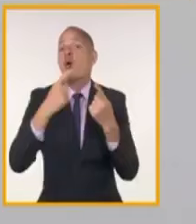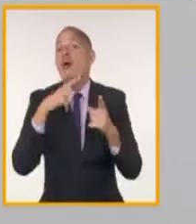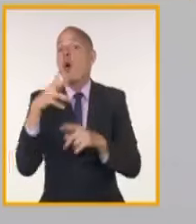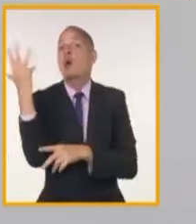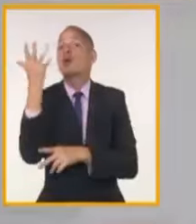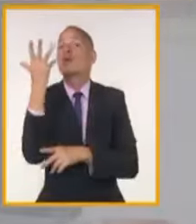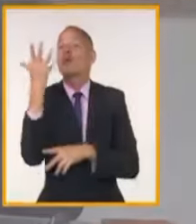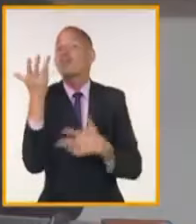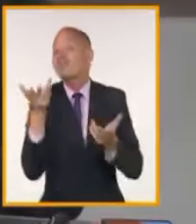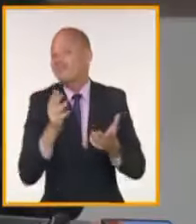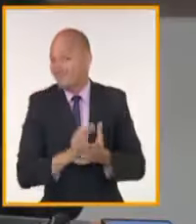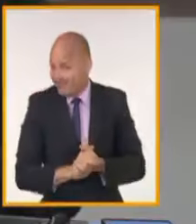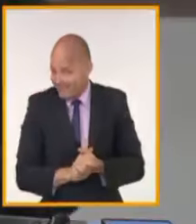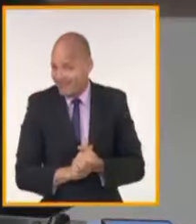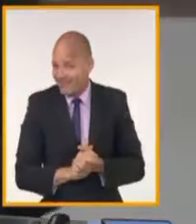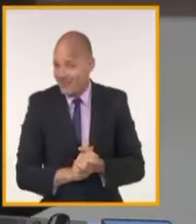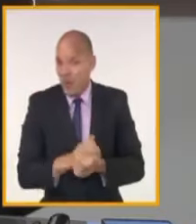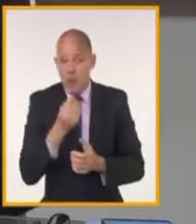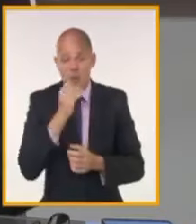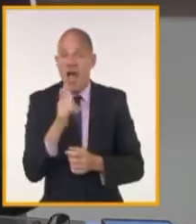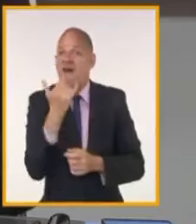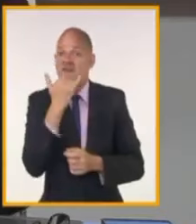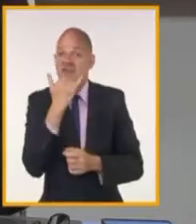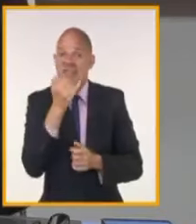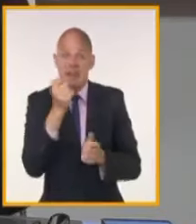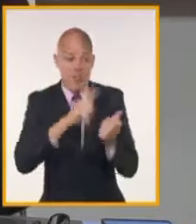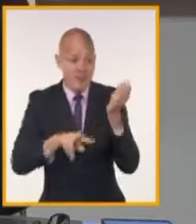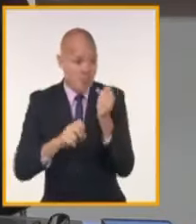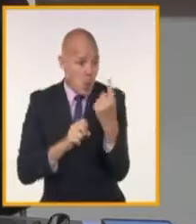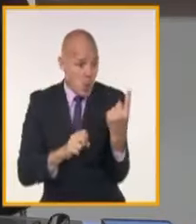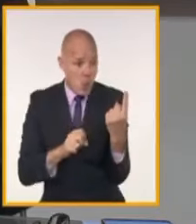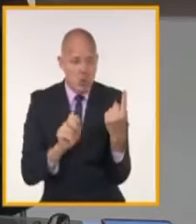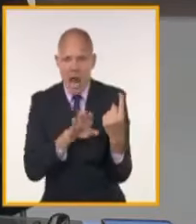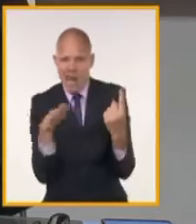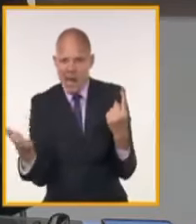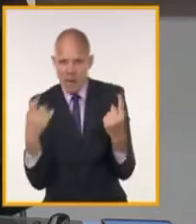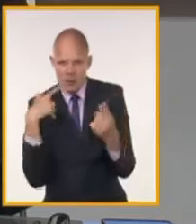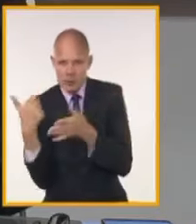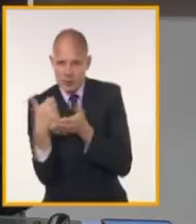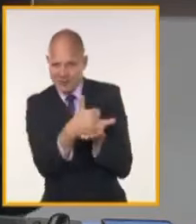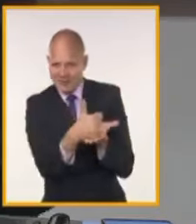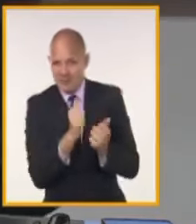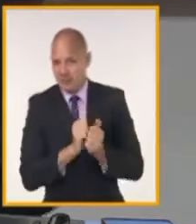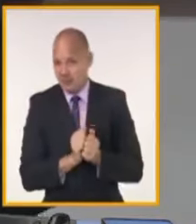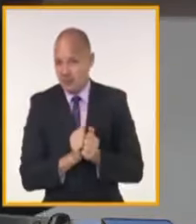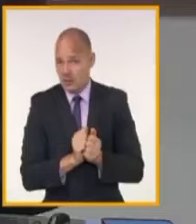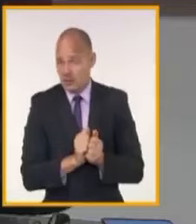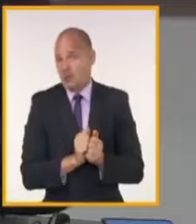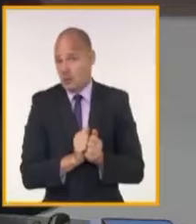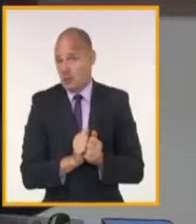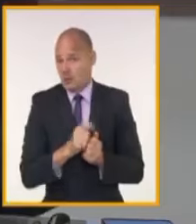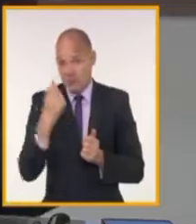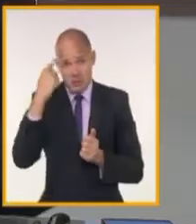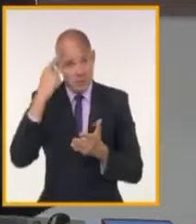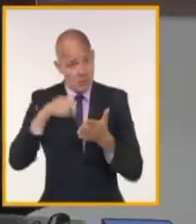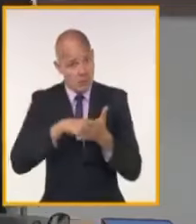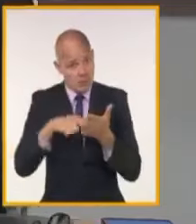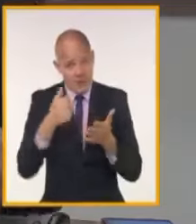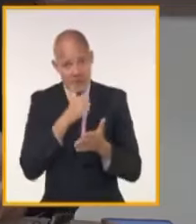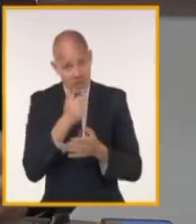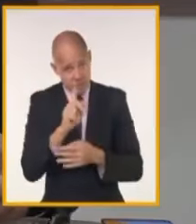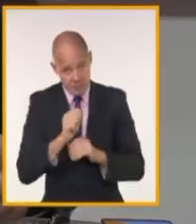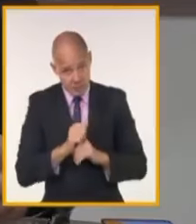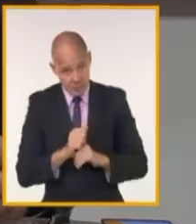meteorológicos resuelto acumulación de energía y en los 1 mw vi vienen baterías el tema de los ciclones